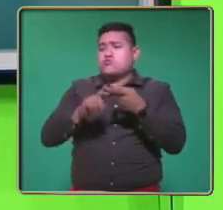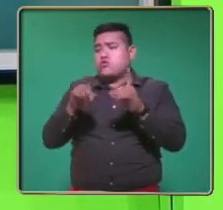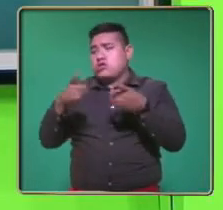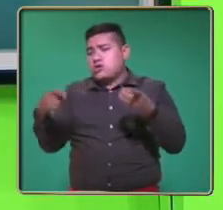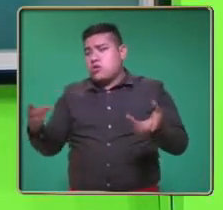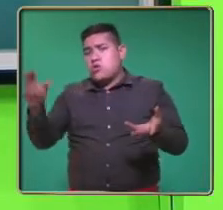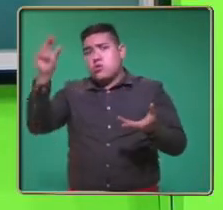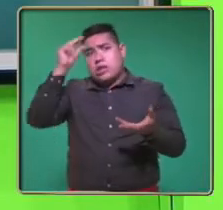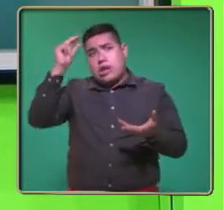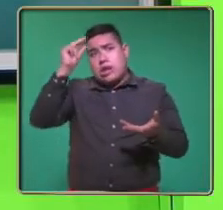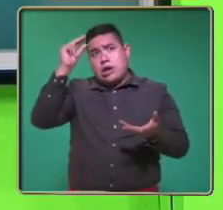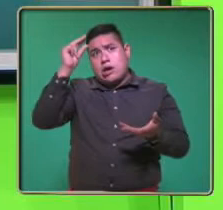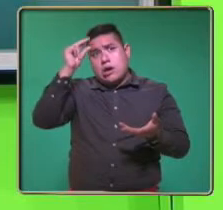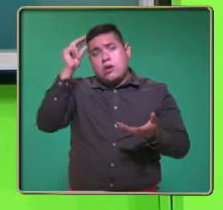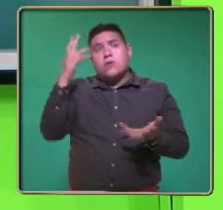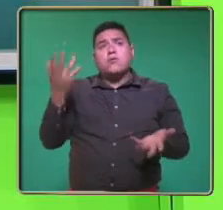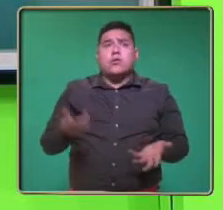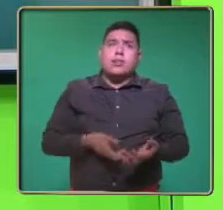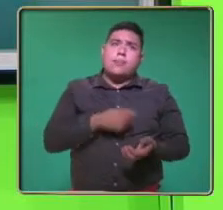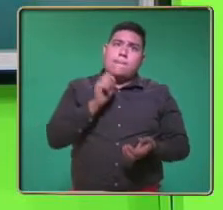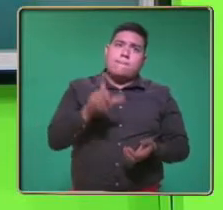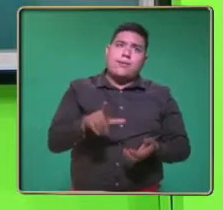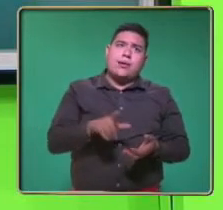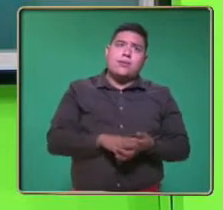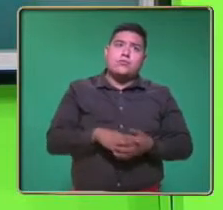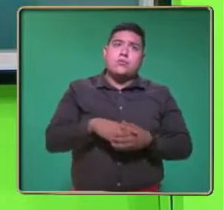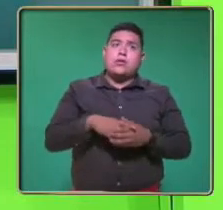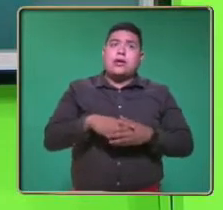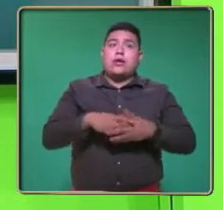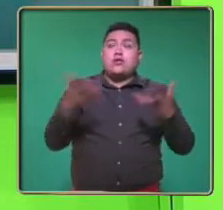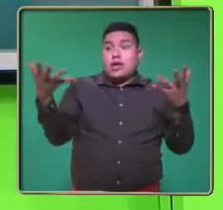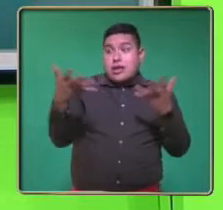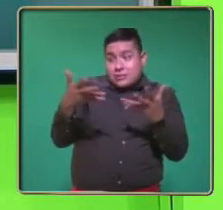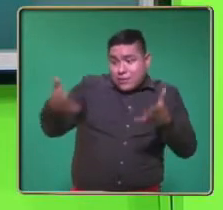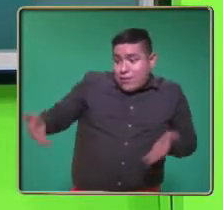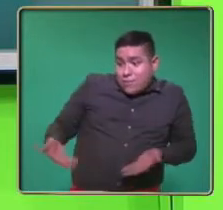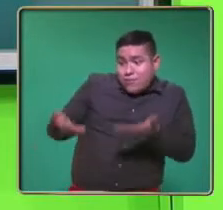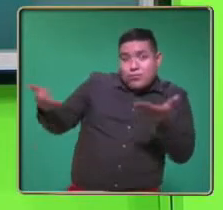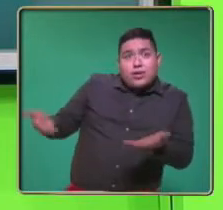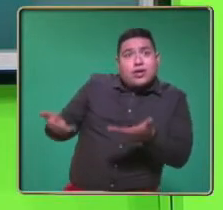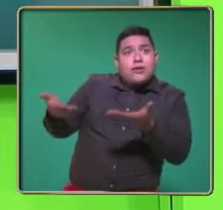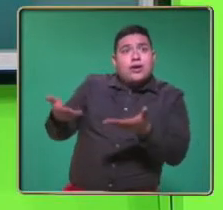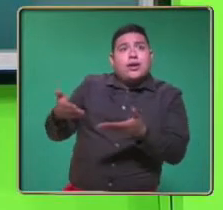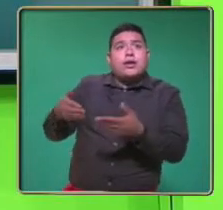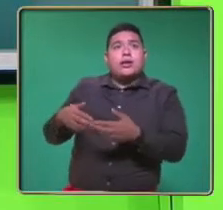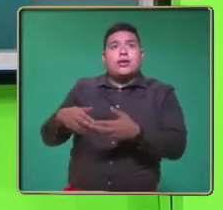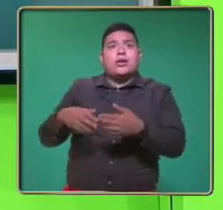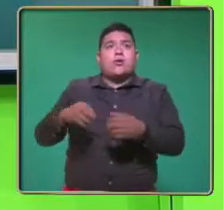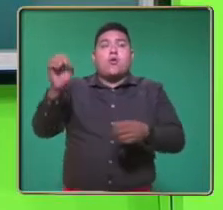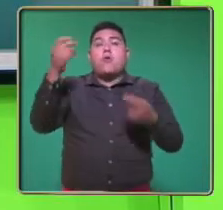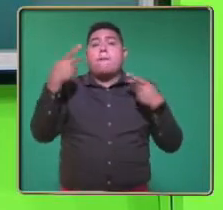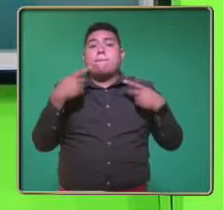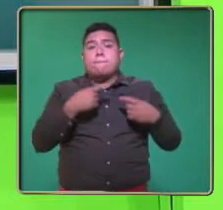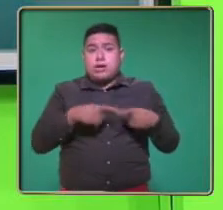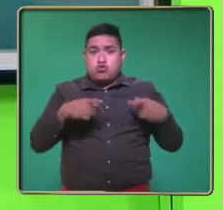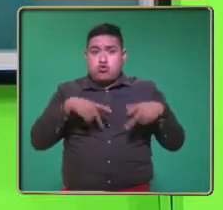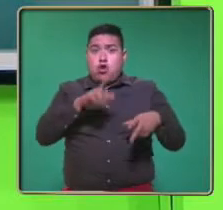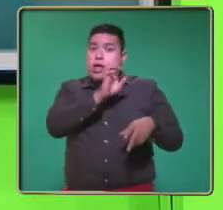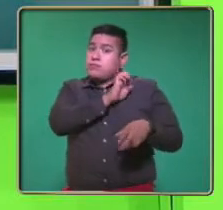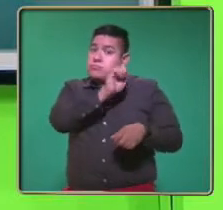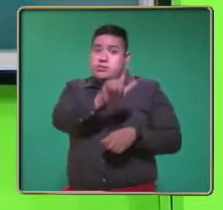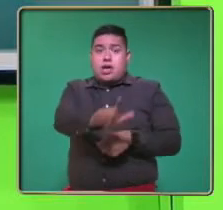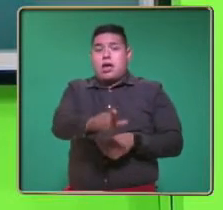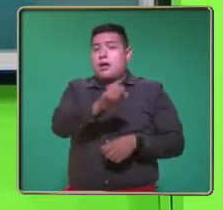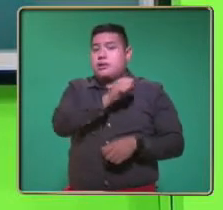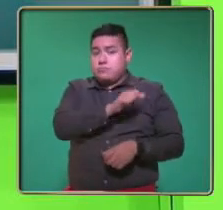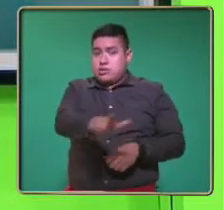integral. Entonces, uno de los primeros actos proactivos que te recomendamos es que te acerques con el especialista. El especialista